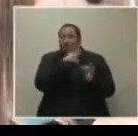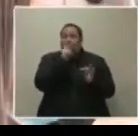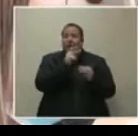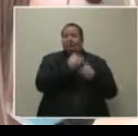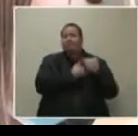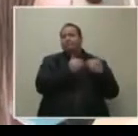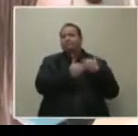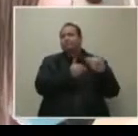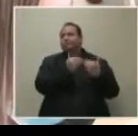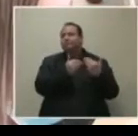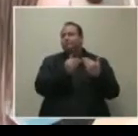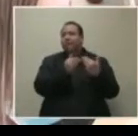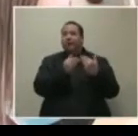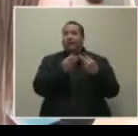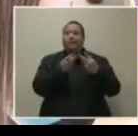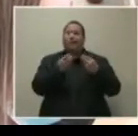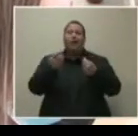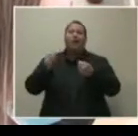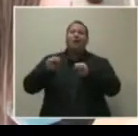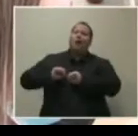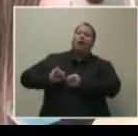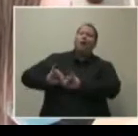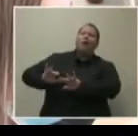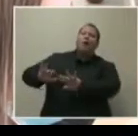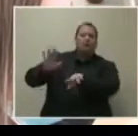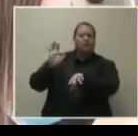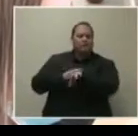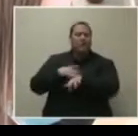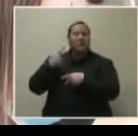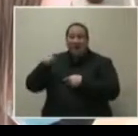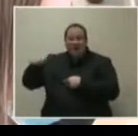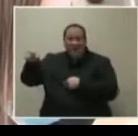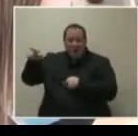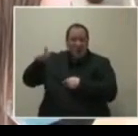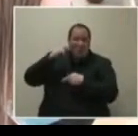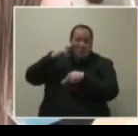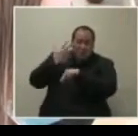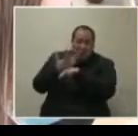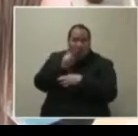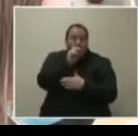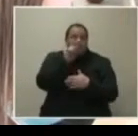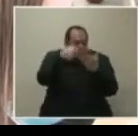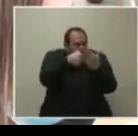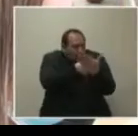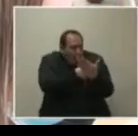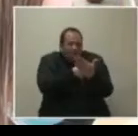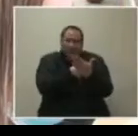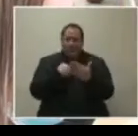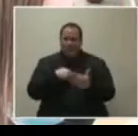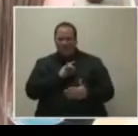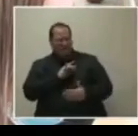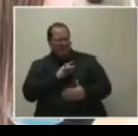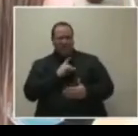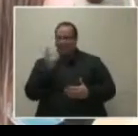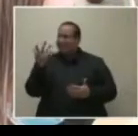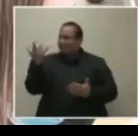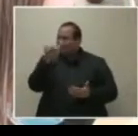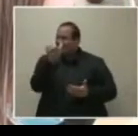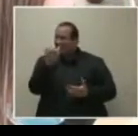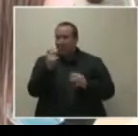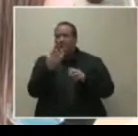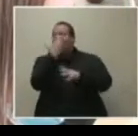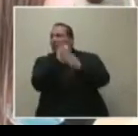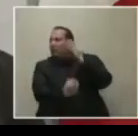tiempo, más el fantasma de la impunidad, pero sobre todo que la gente responsable se pueda ocultar, que ese es el temor que tenemos absolutamente